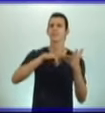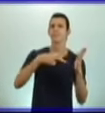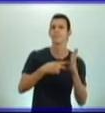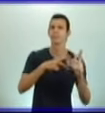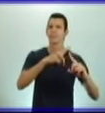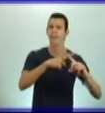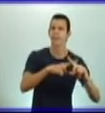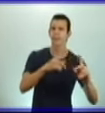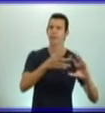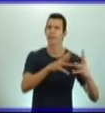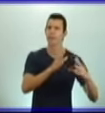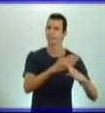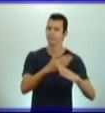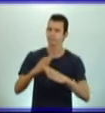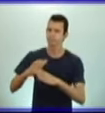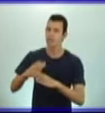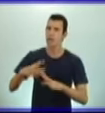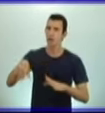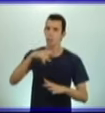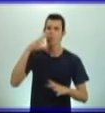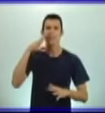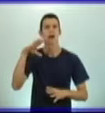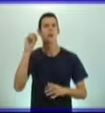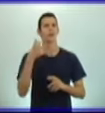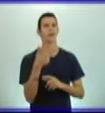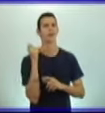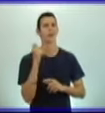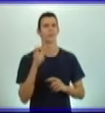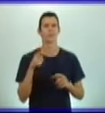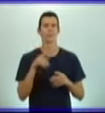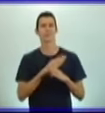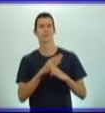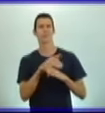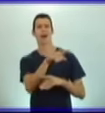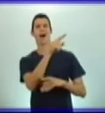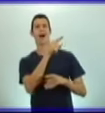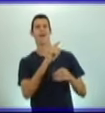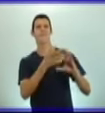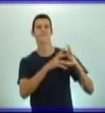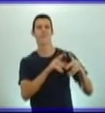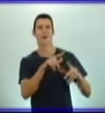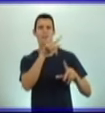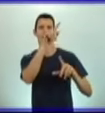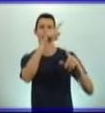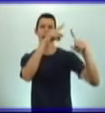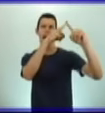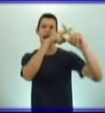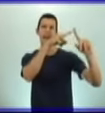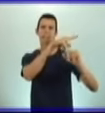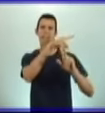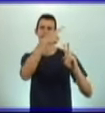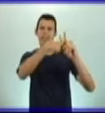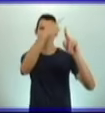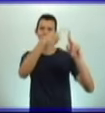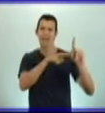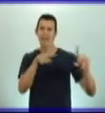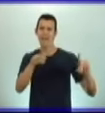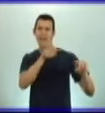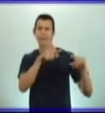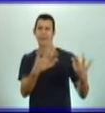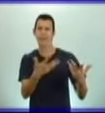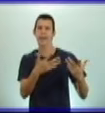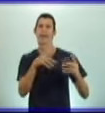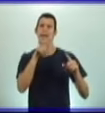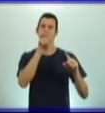estoy evaluando la función para, en este caso, la variable independiente que es x. Hemos visto en otras ocasiones, en